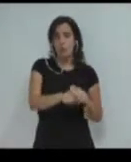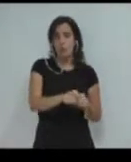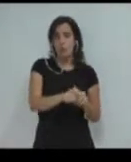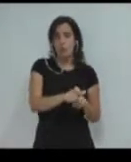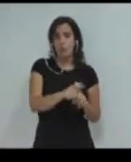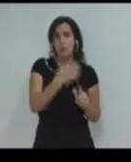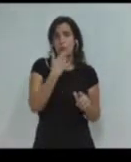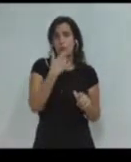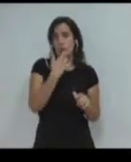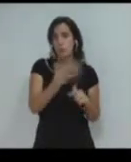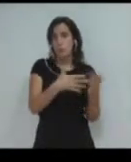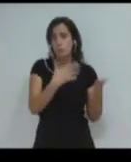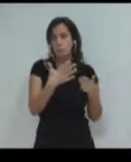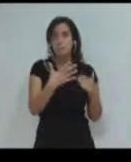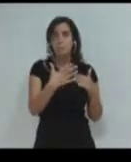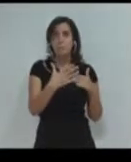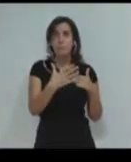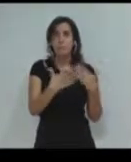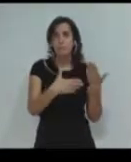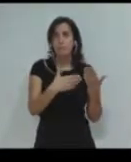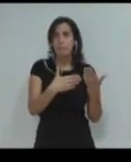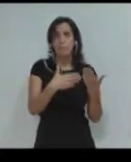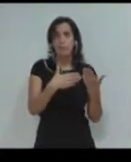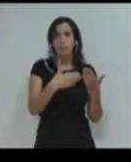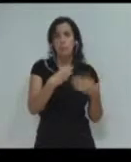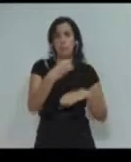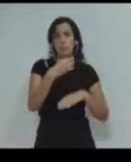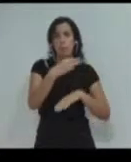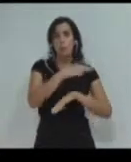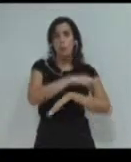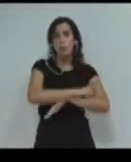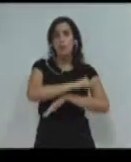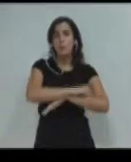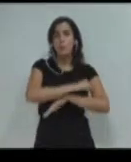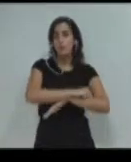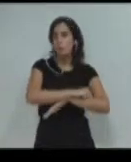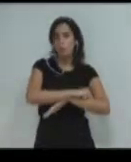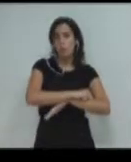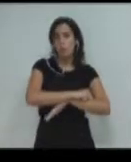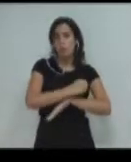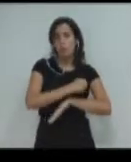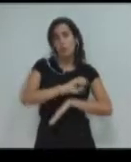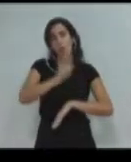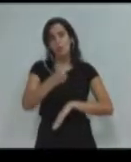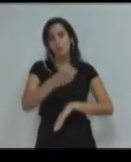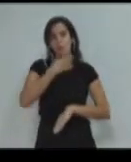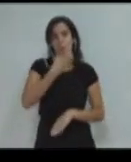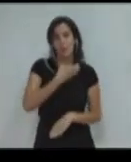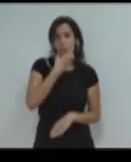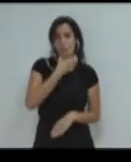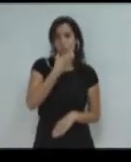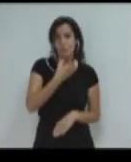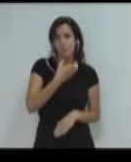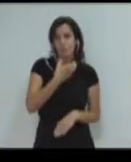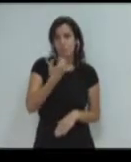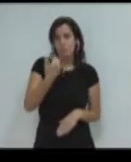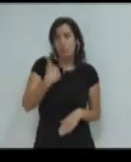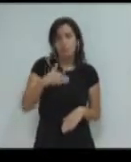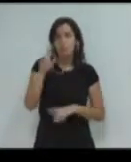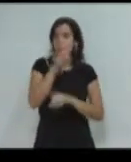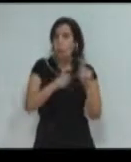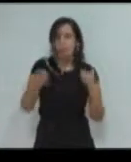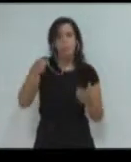ser usuario de Windows es de Mac y ya lo hemos liado otra